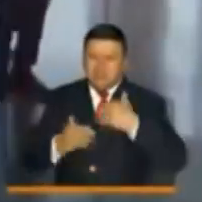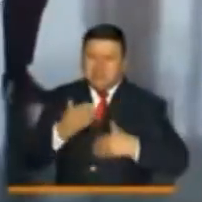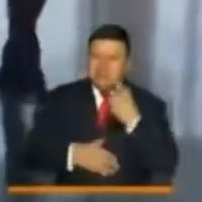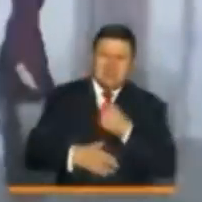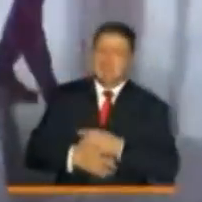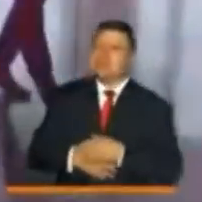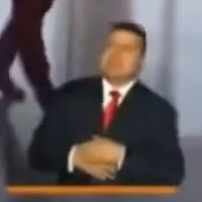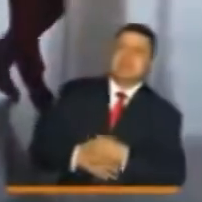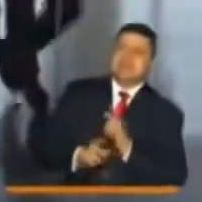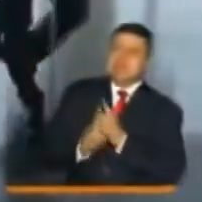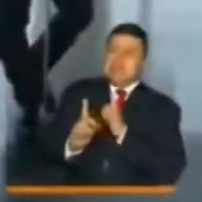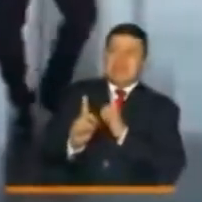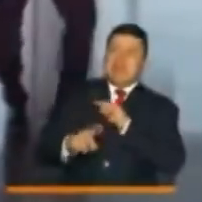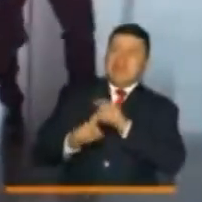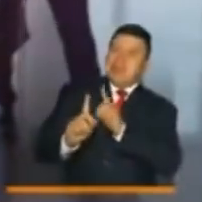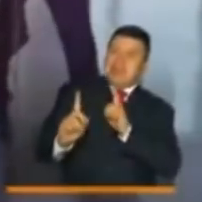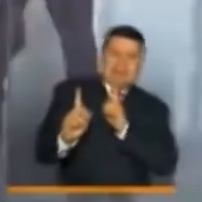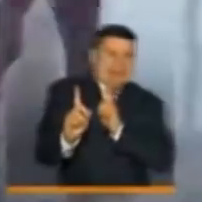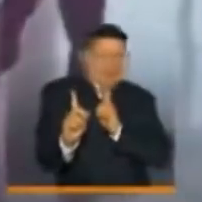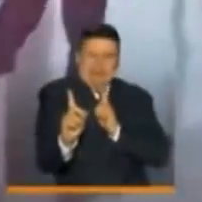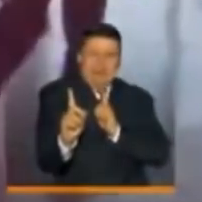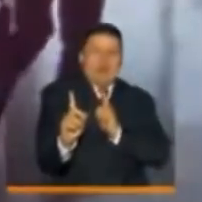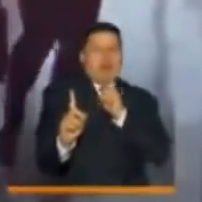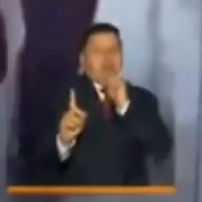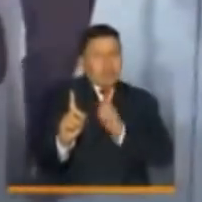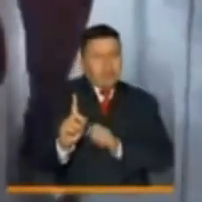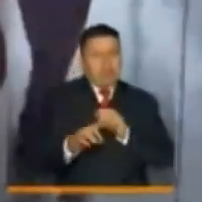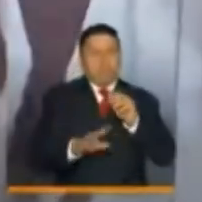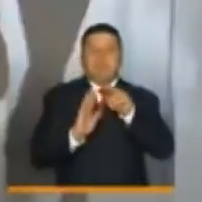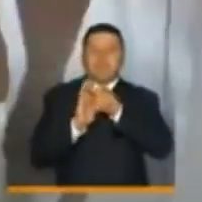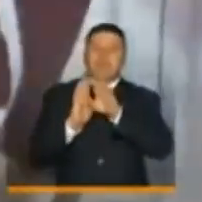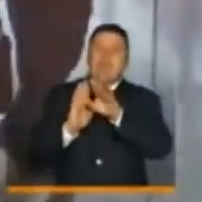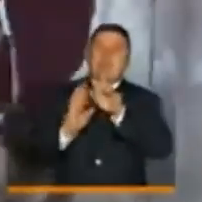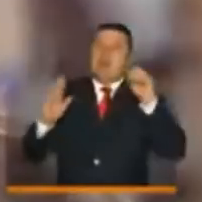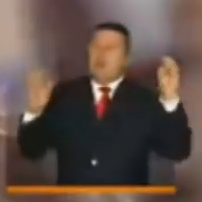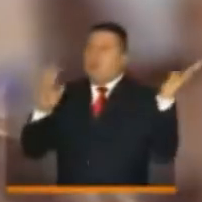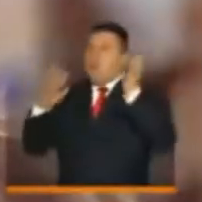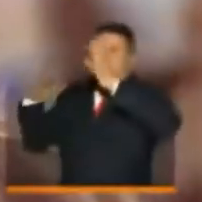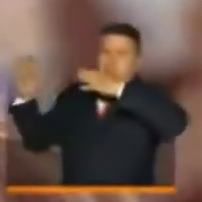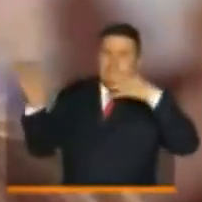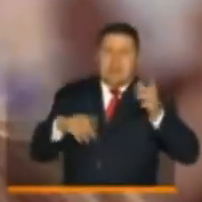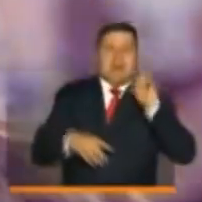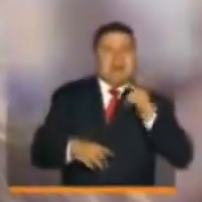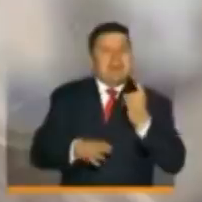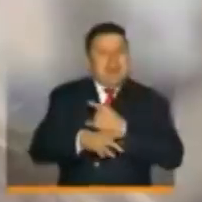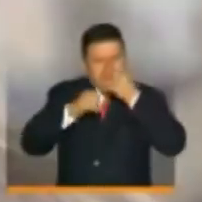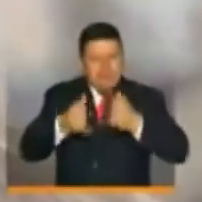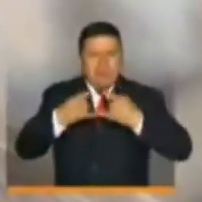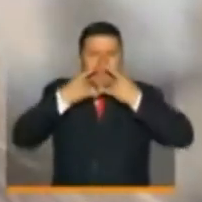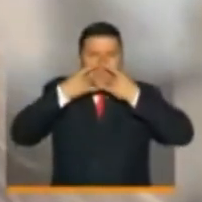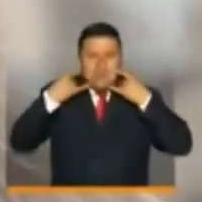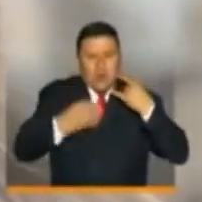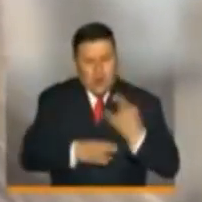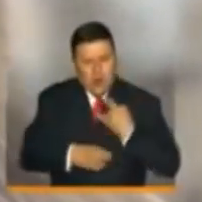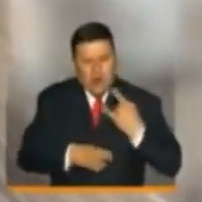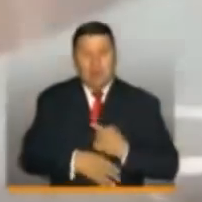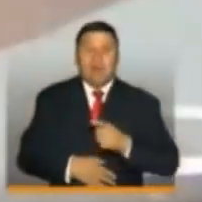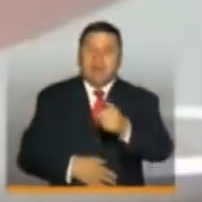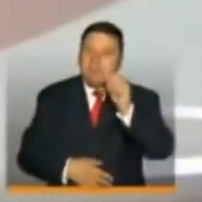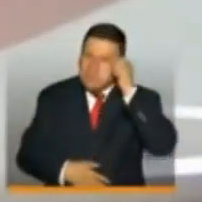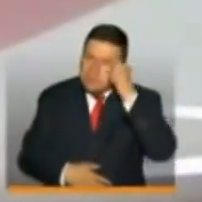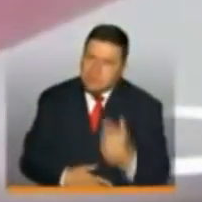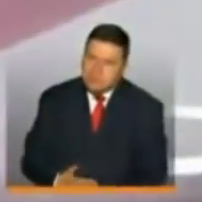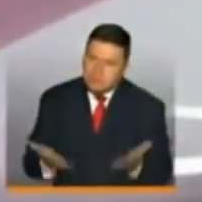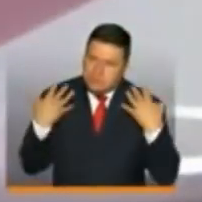inevitable mantener el distanciamiento, debe garantizarse una adecuada ventilación, hacer uso del tapabocas y recuerde lavar muy bien